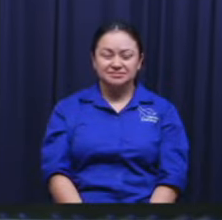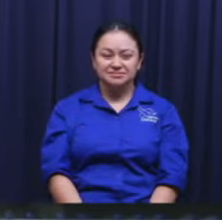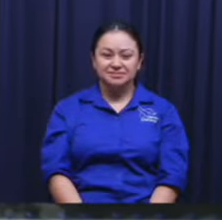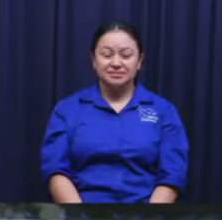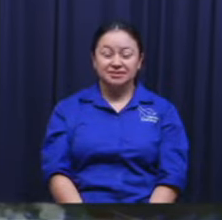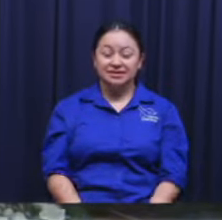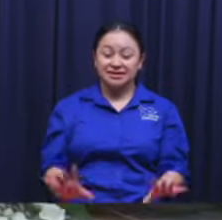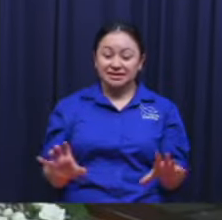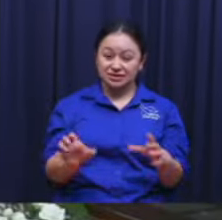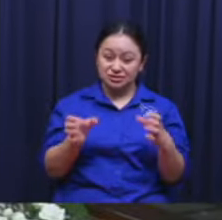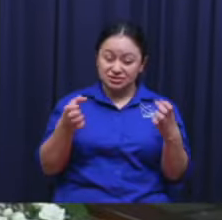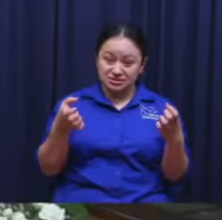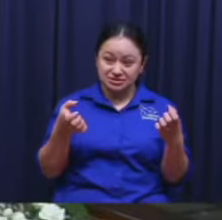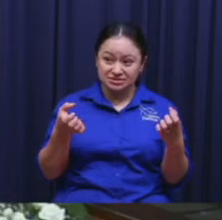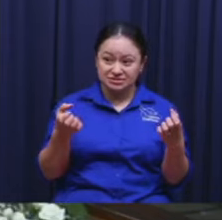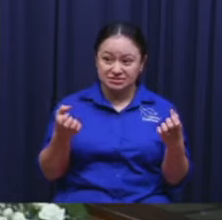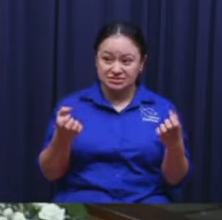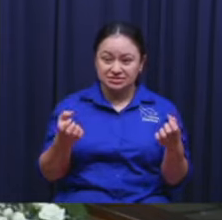Y